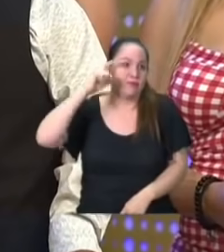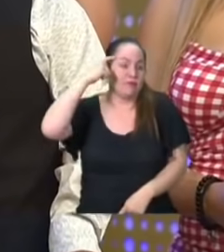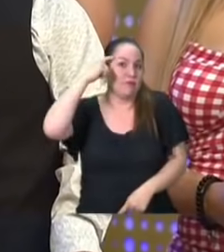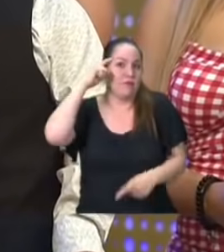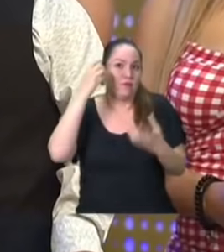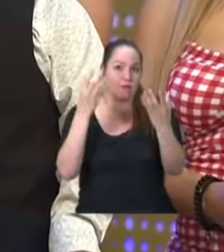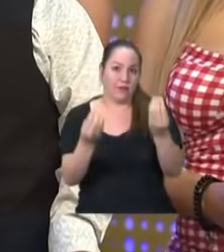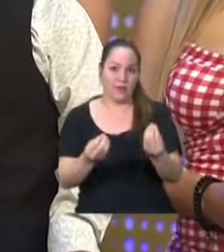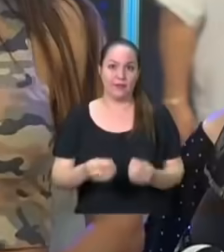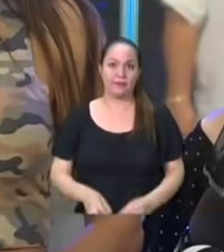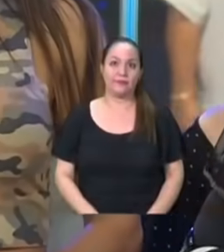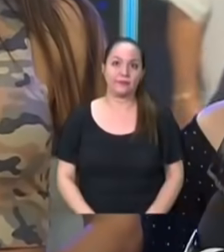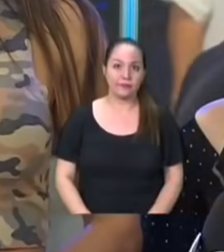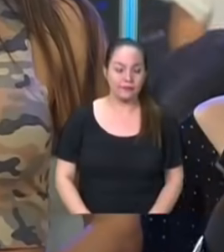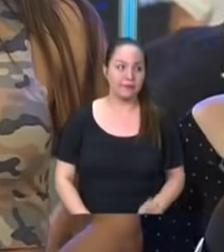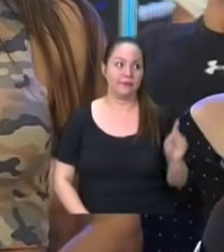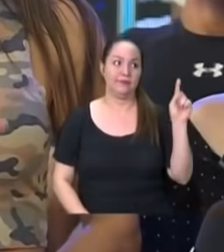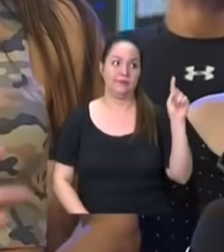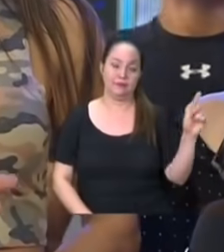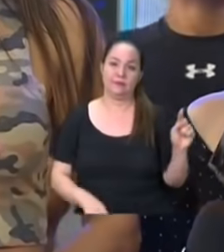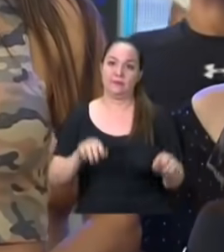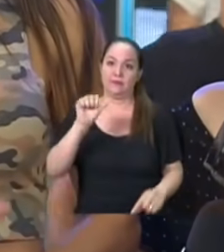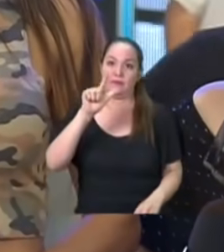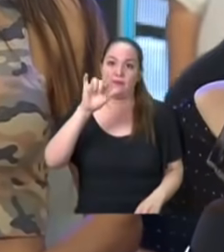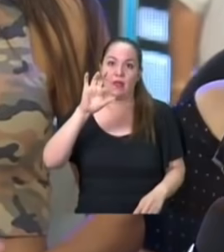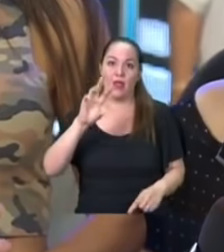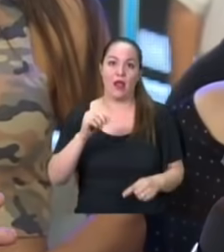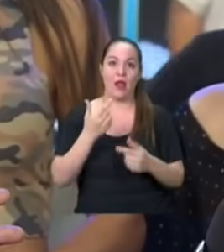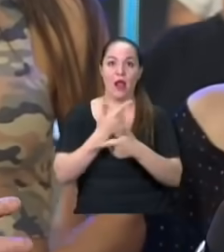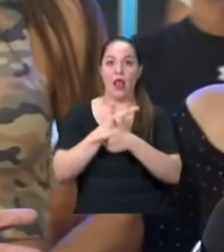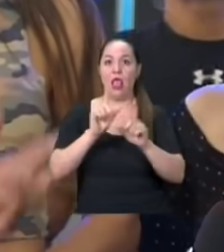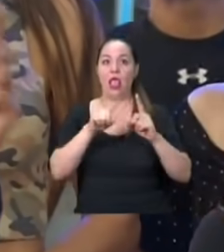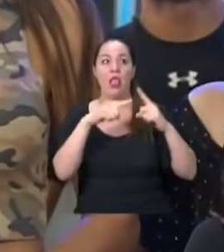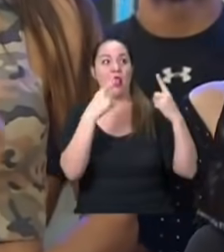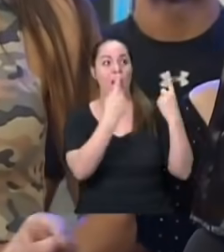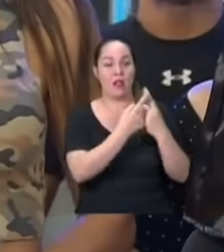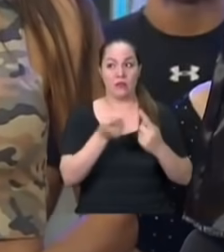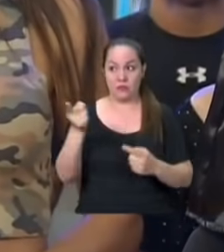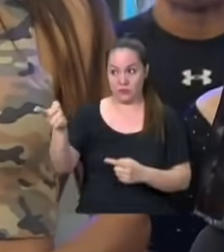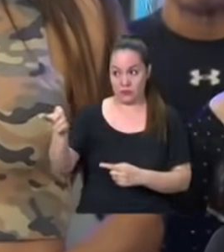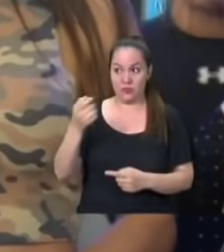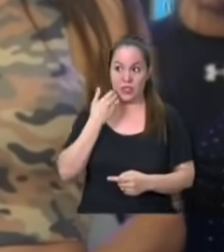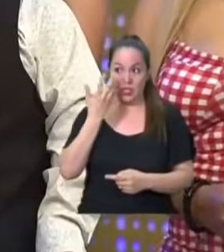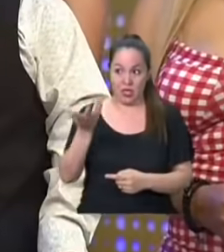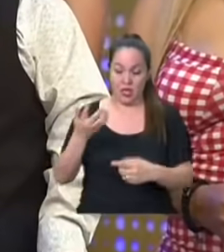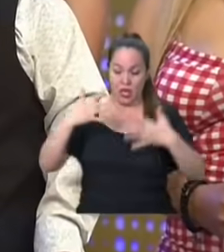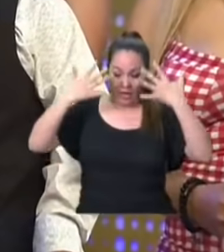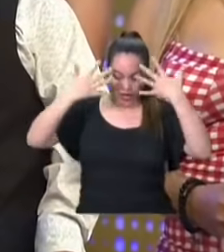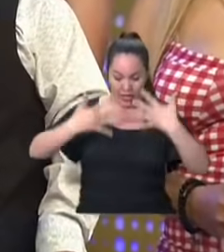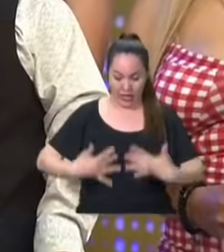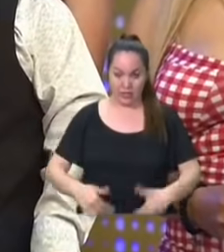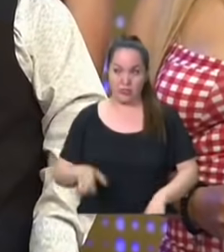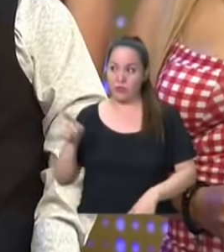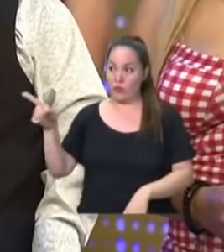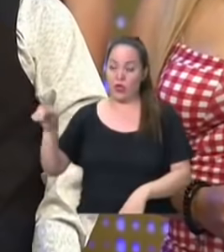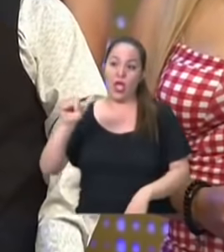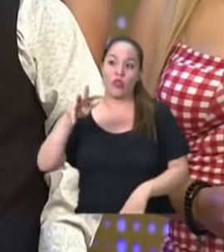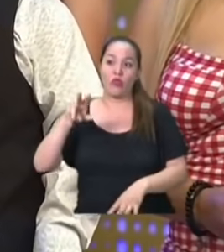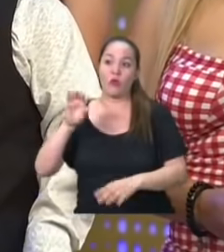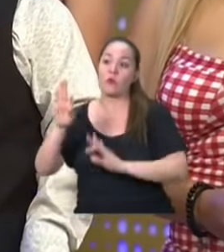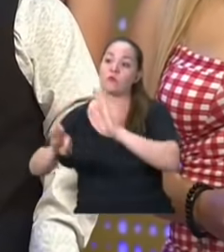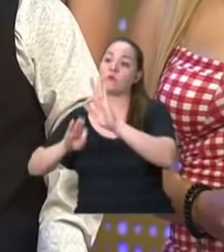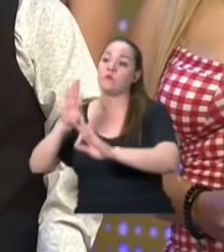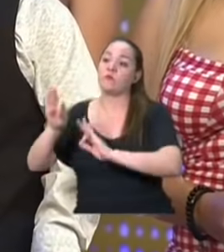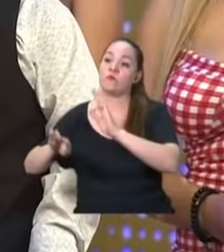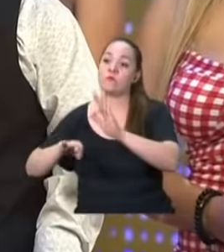situación. Oiga, ¿es cierto que usted viene vestida así porque él la quiere tener así? Sí.